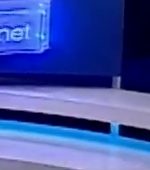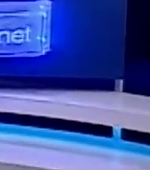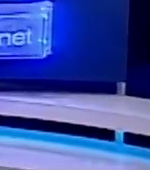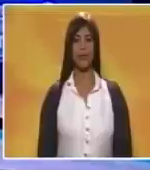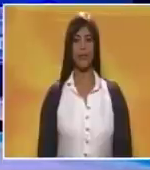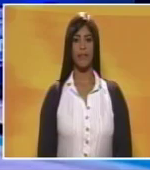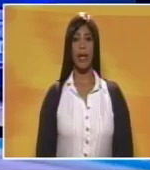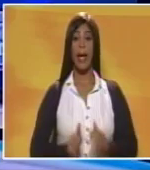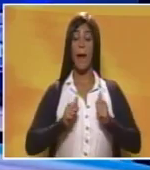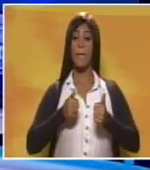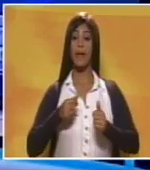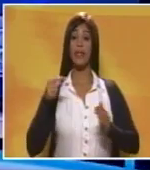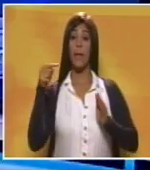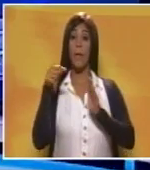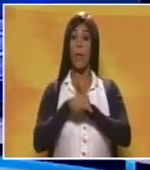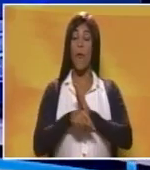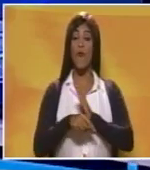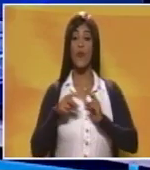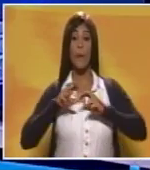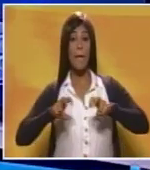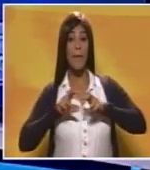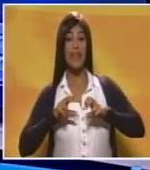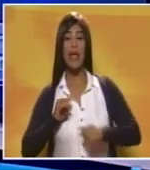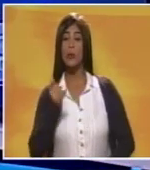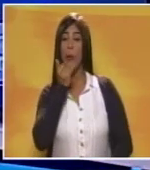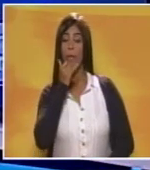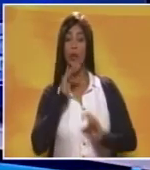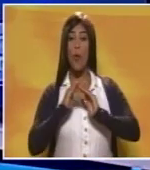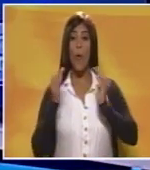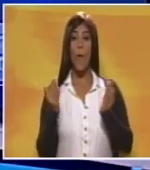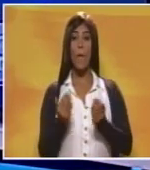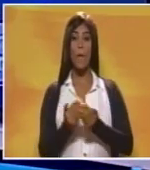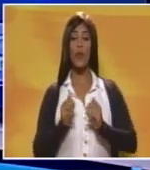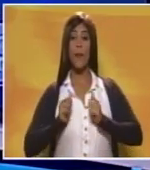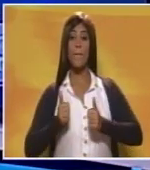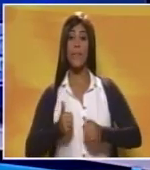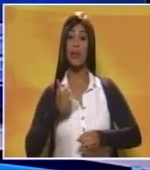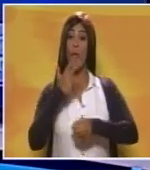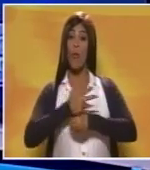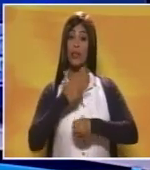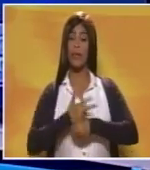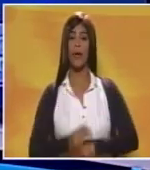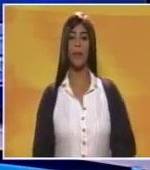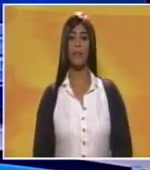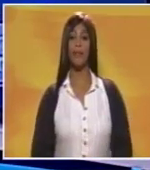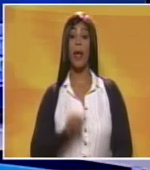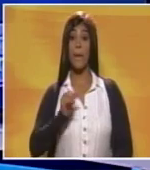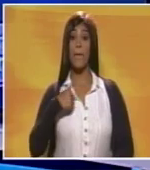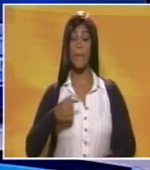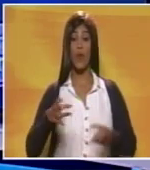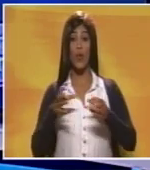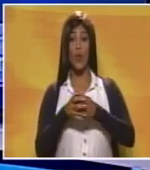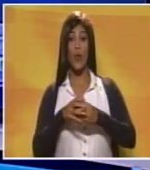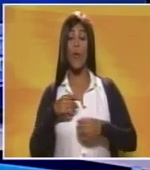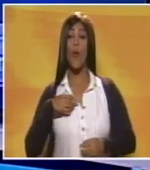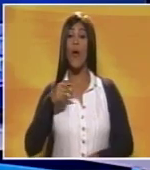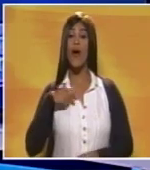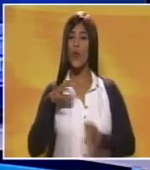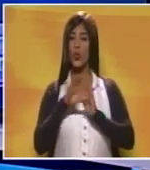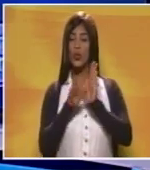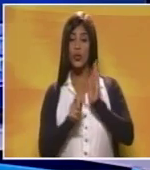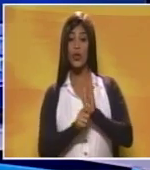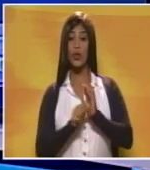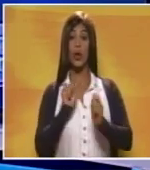Iniciamos el recorrido por las notas internacionales en lo que pasa en el mundo y lo hacemos en Guatemala. Así es, Milagros. La Corte de